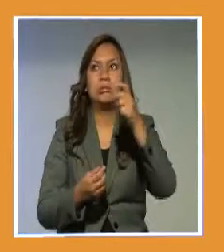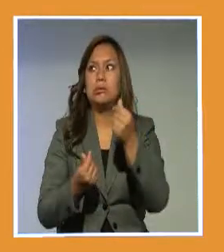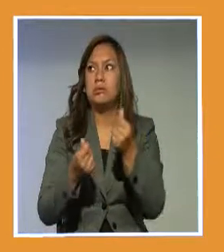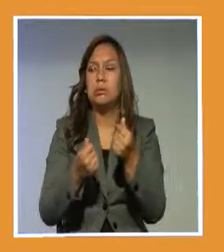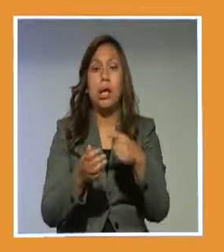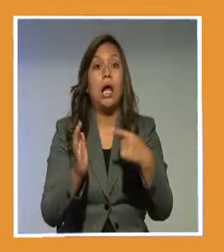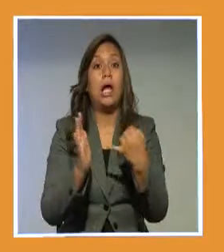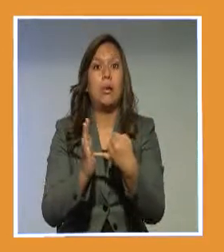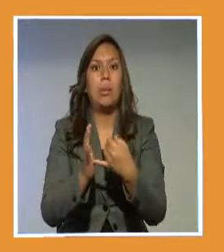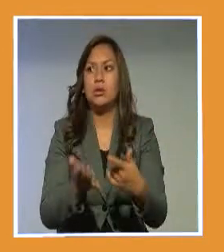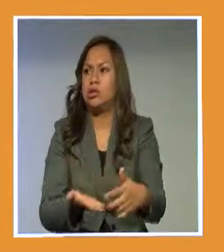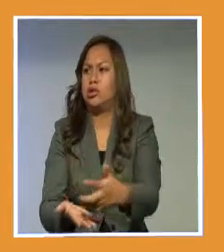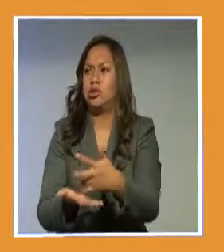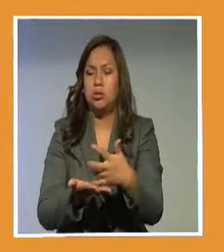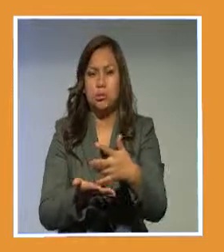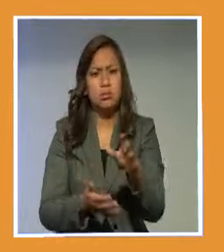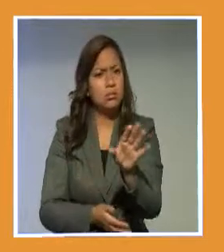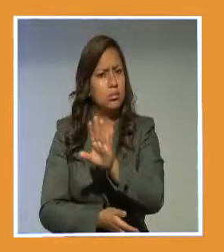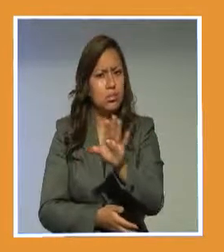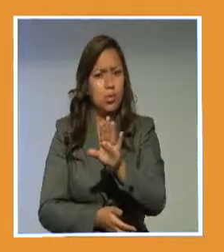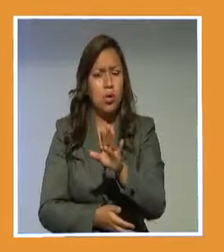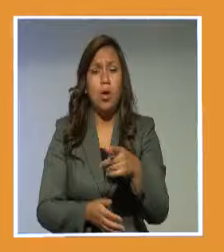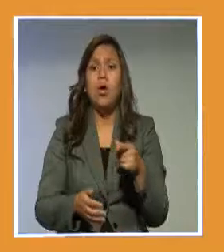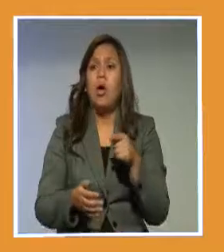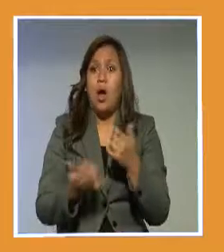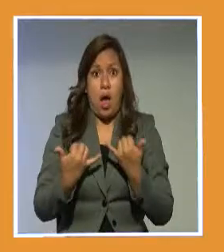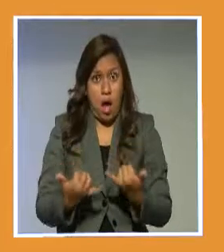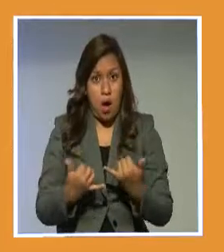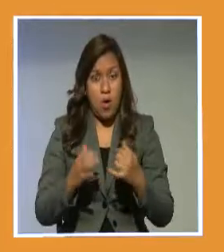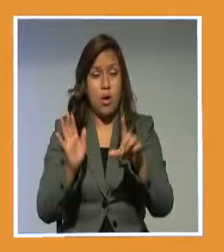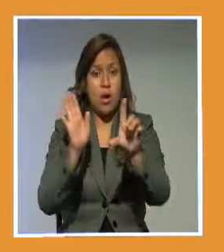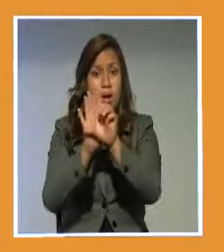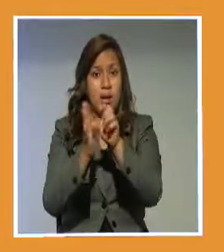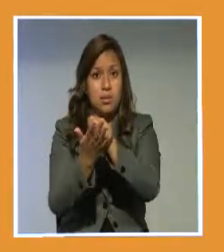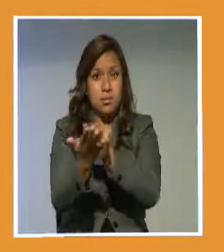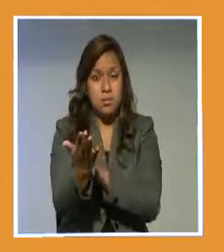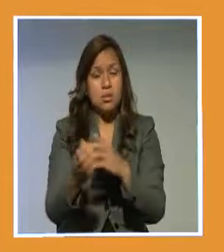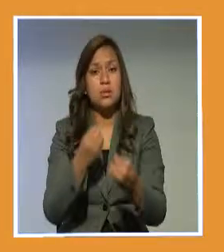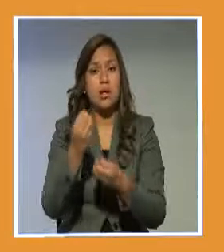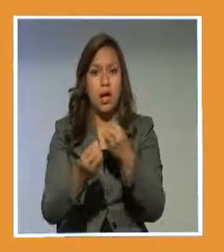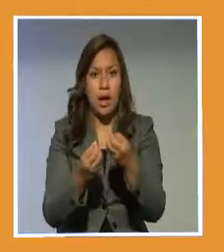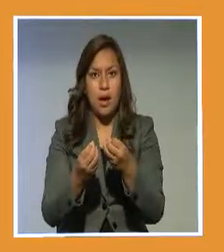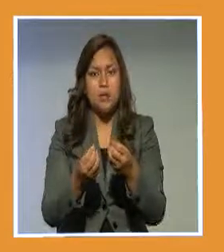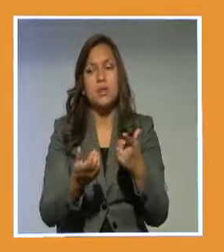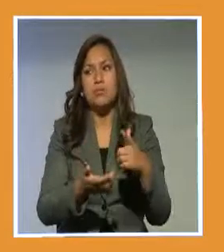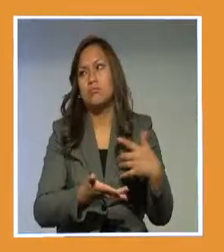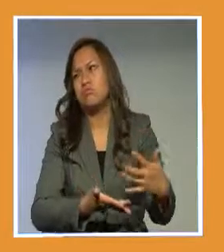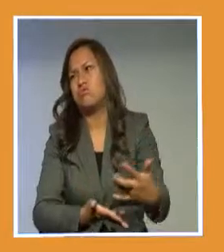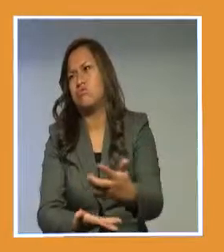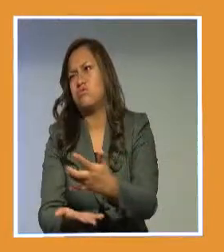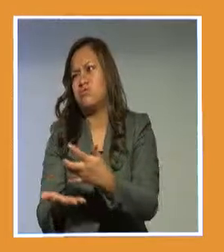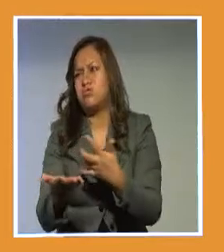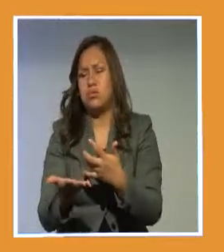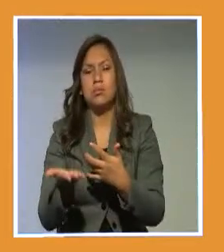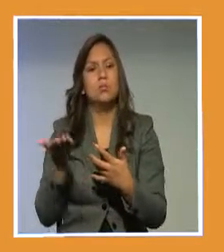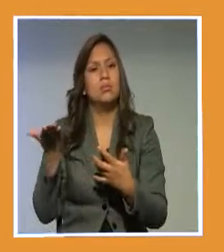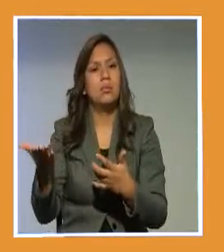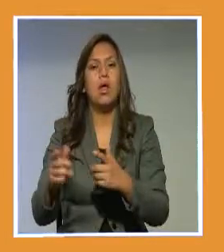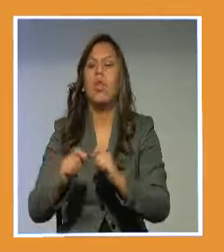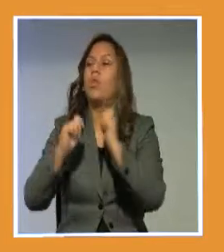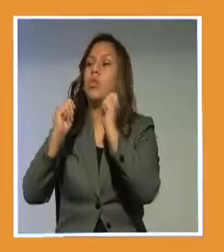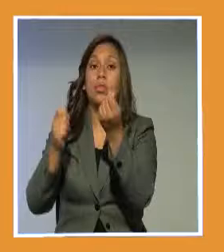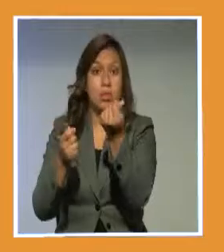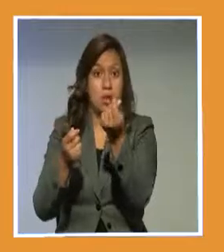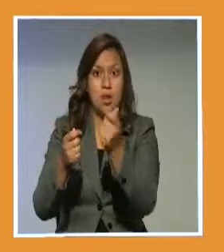la construcción de agua potable y alcantarillado que tanta falta nos hace durante esta temporada. Pero